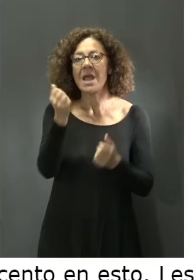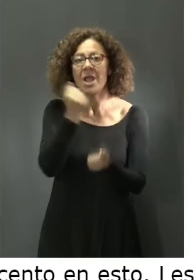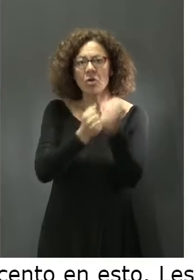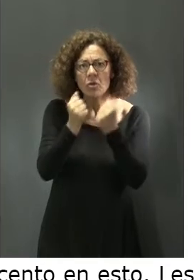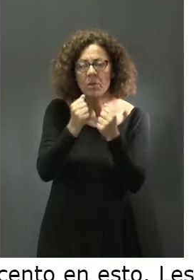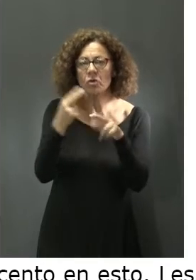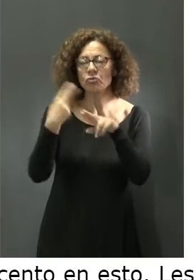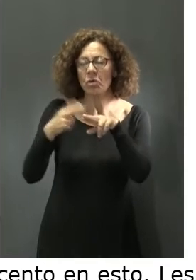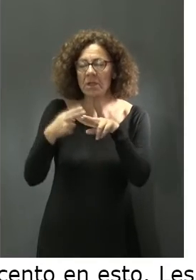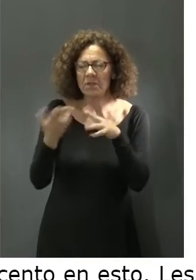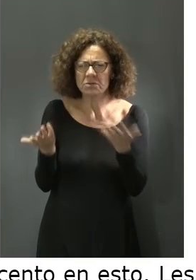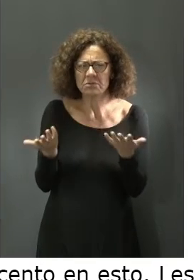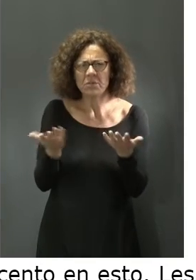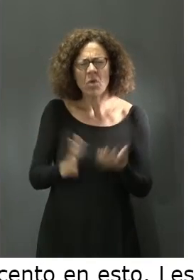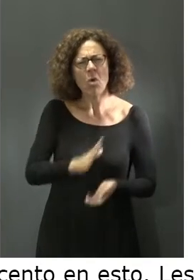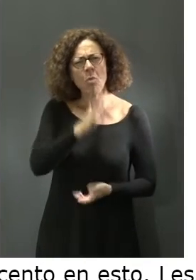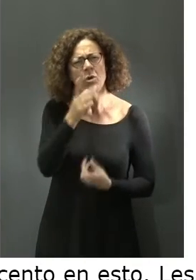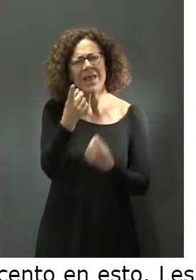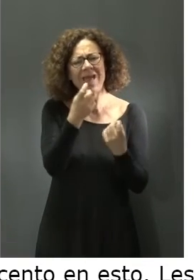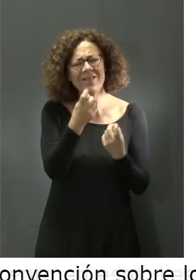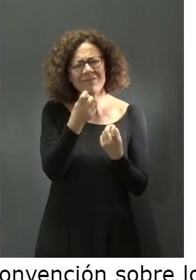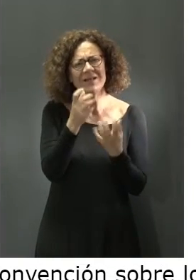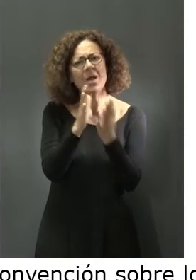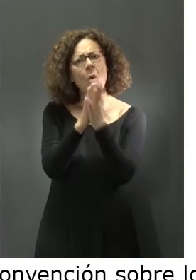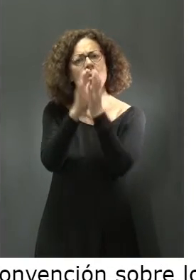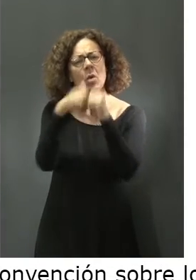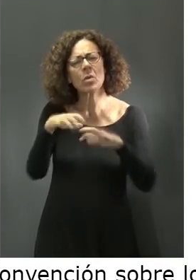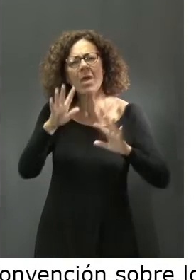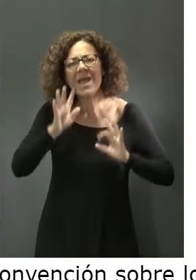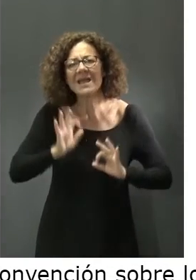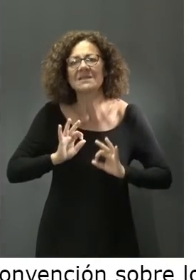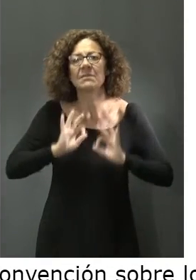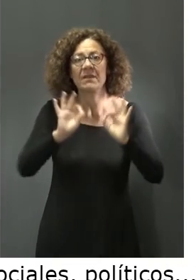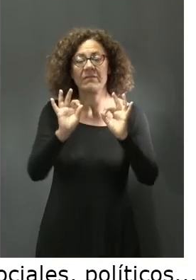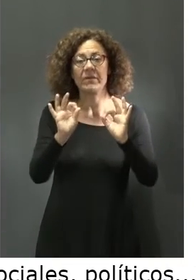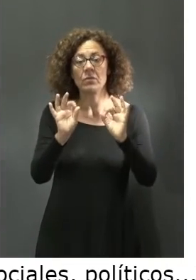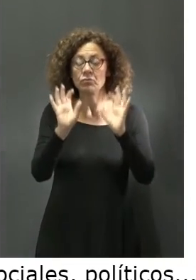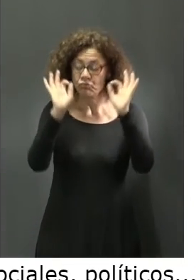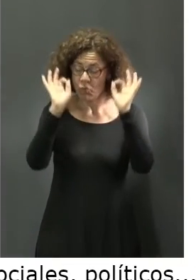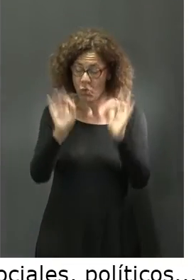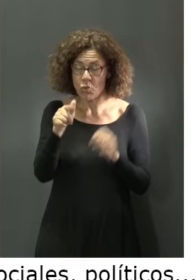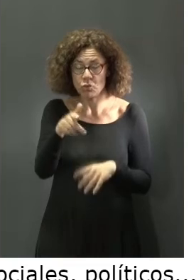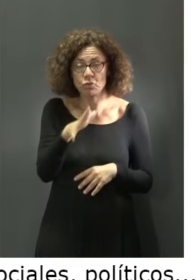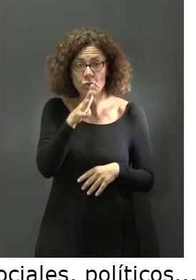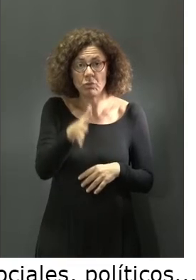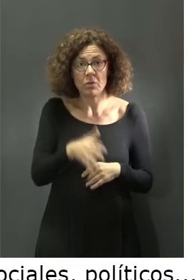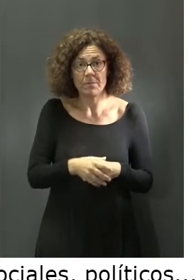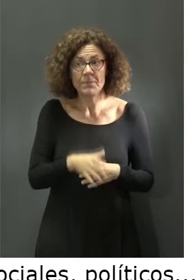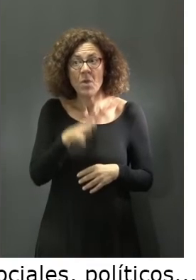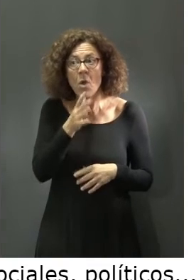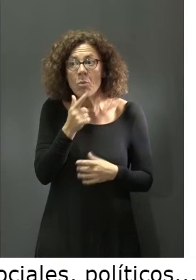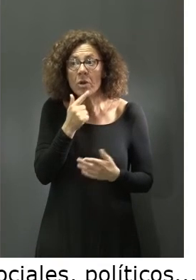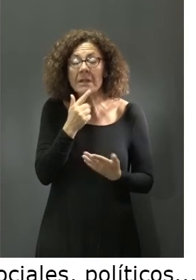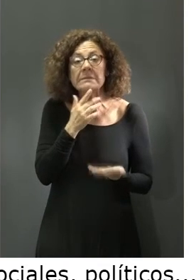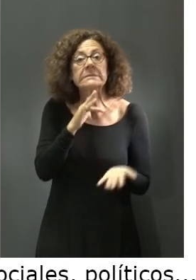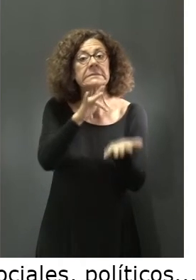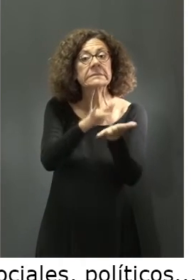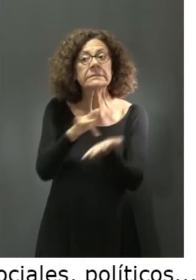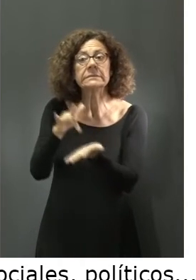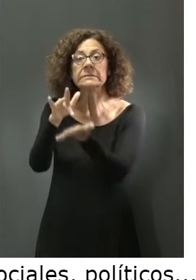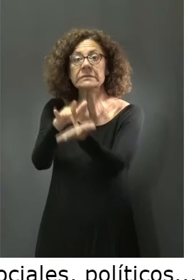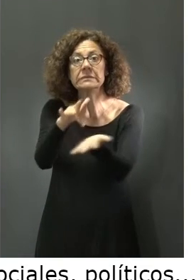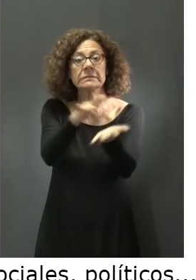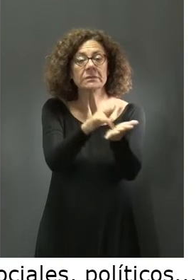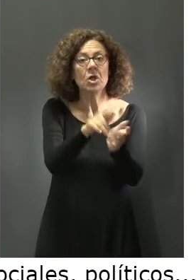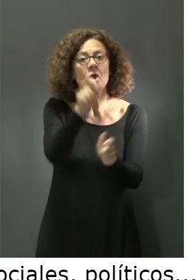políticos. Es decir, ¿por qué era necesaria una convención específica, ¿no? Pues precisamente por esto, porque vayamos donde vayamos, los derechos